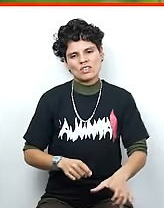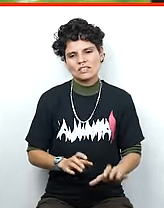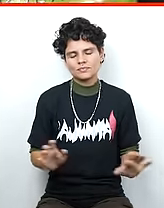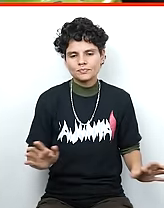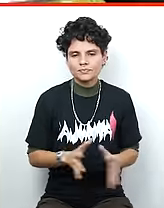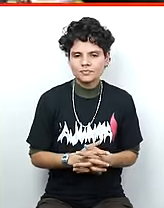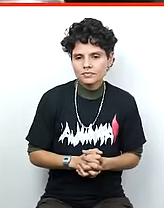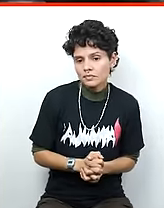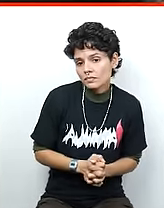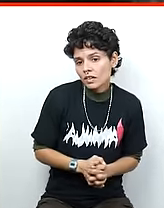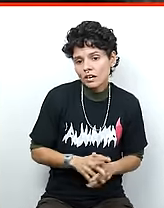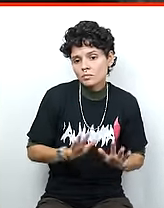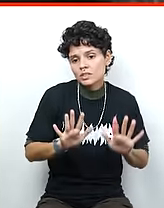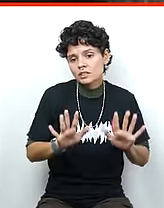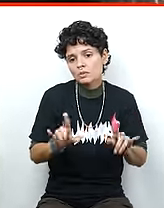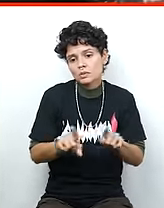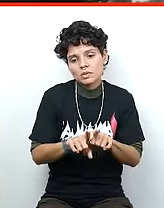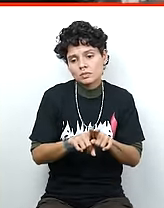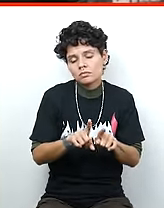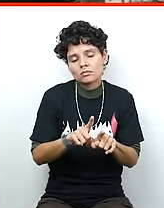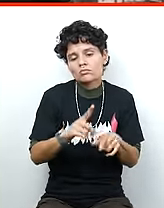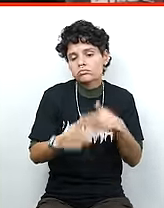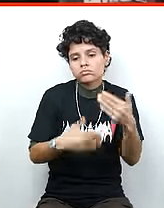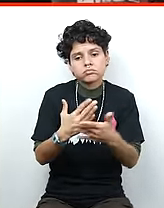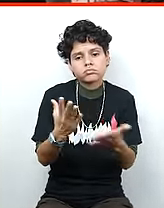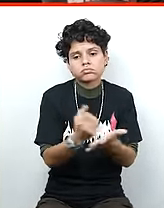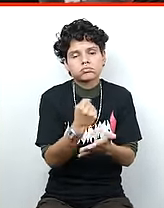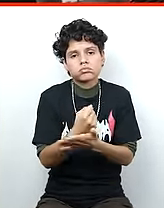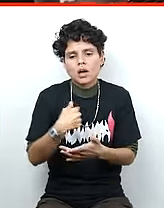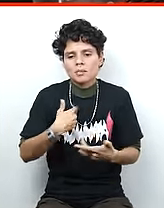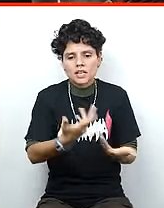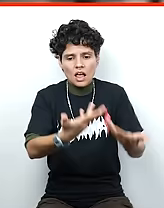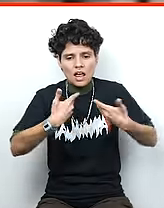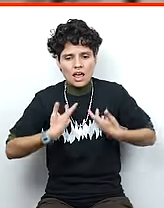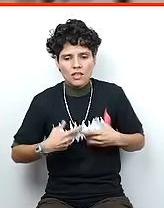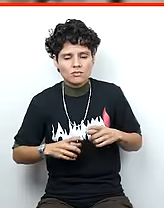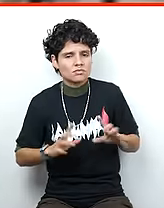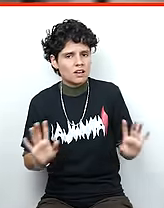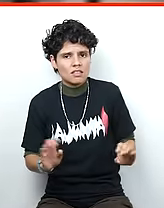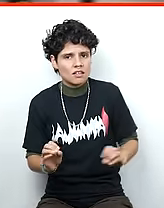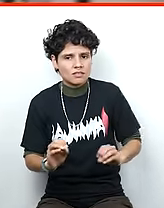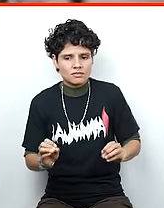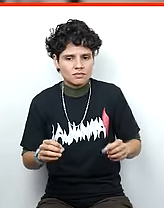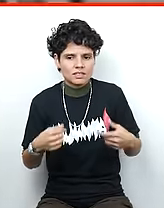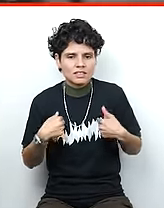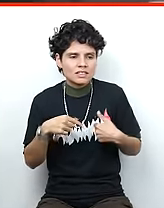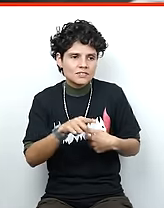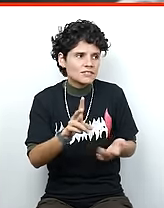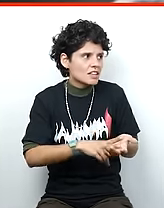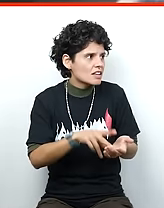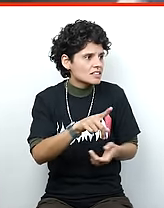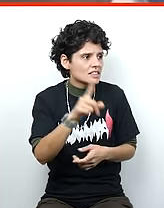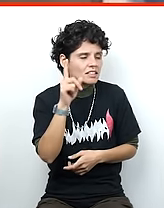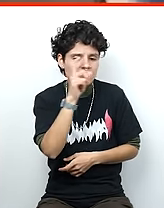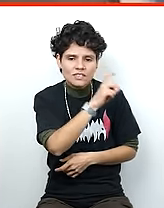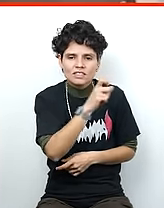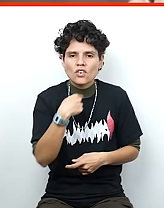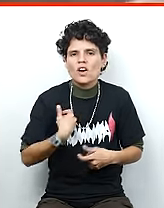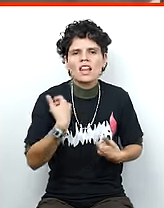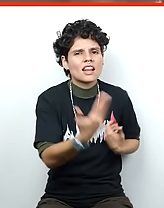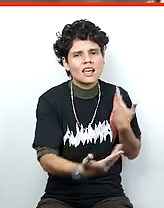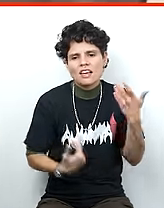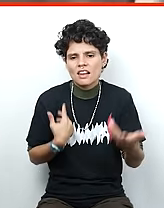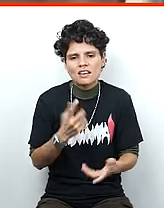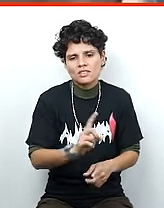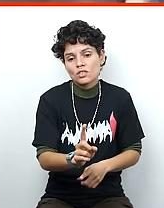pasa. Igual no tiene que cuidar las monedas que ganamos. Sí, hermano, porque no fue fácil. Nadie me lo regaló, entonces igual... Te cuesta, pues, bueno, para estarlo